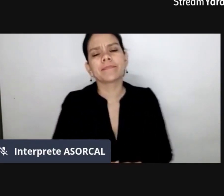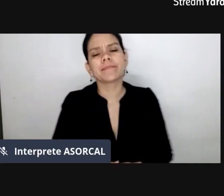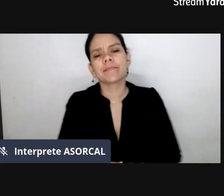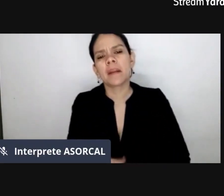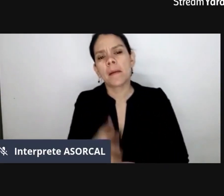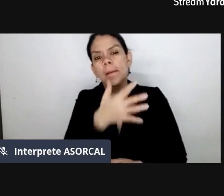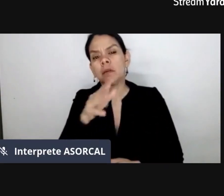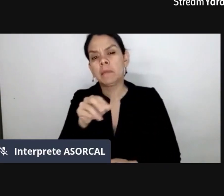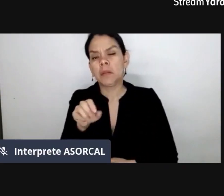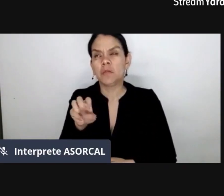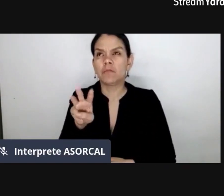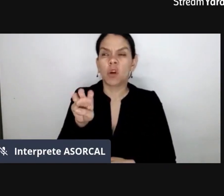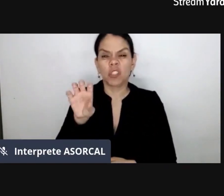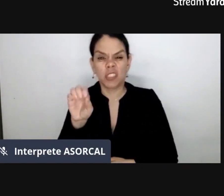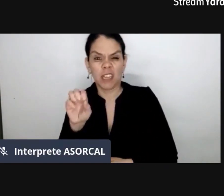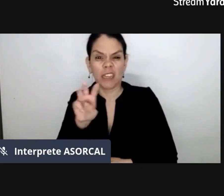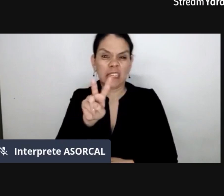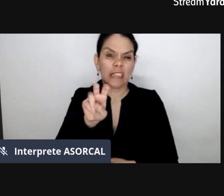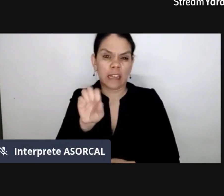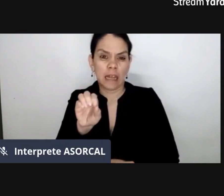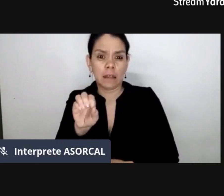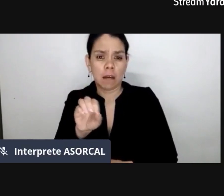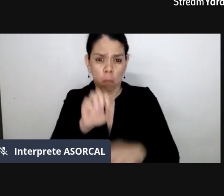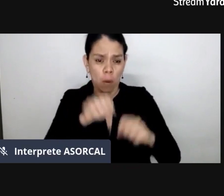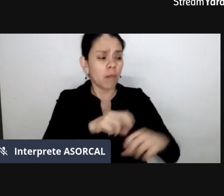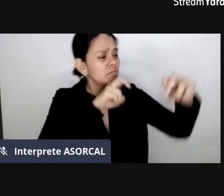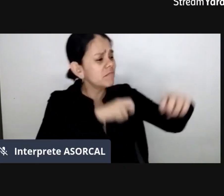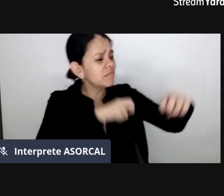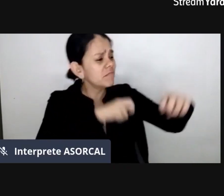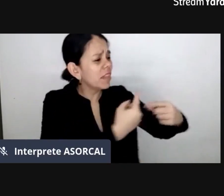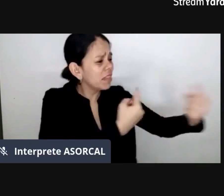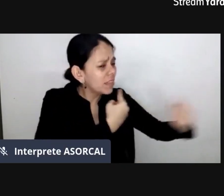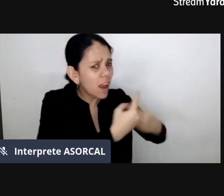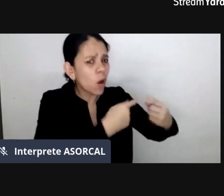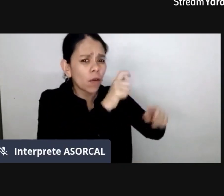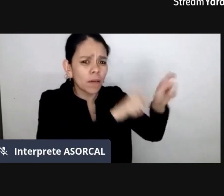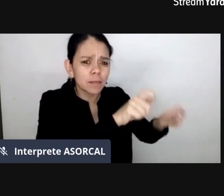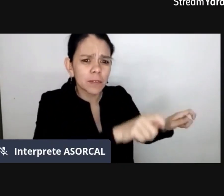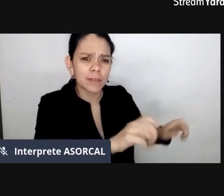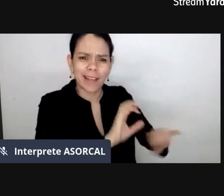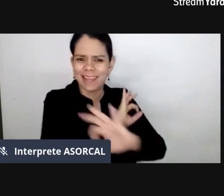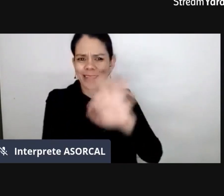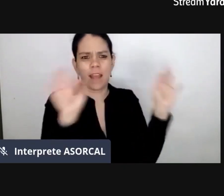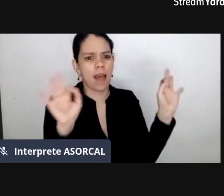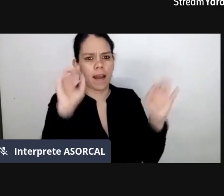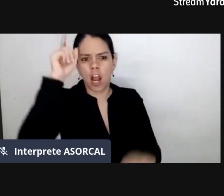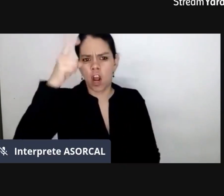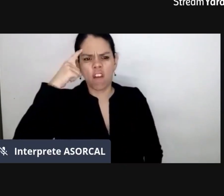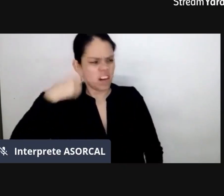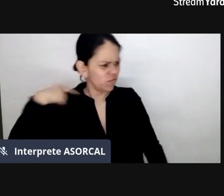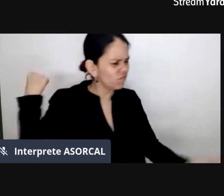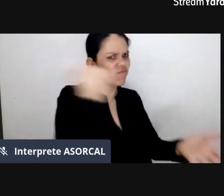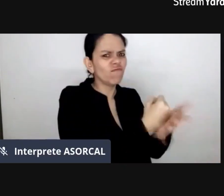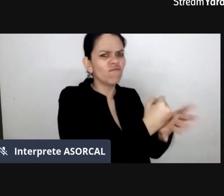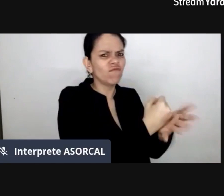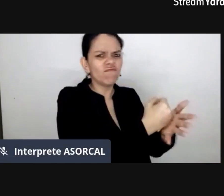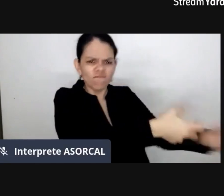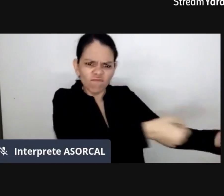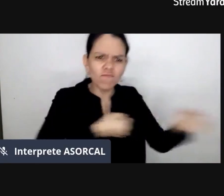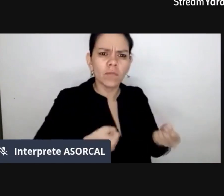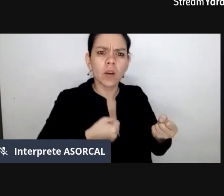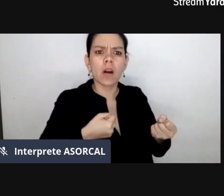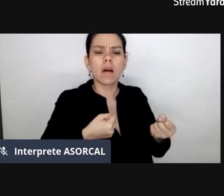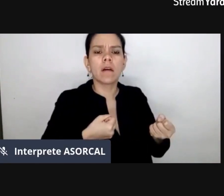un diálogo con aquellos que manifestaban sus necesidades, sino que fueron simplemente a la represión. El sistema no pudo comprender